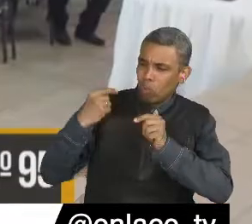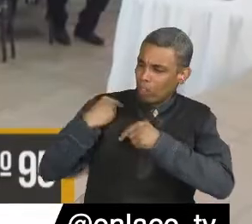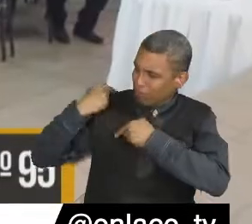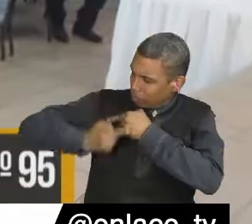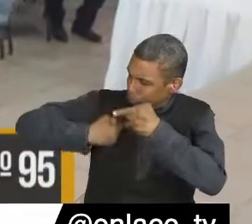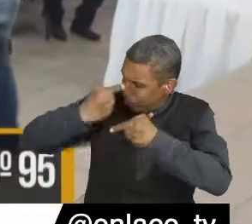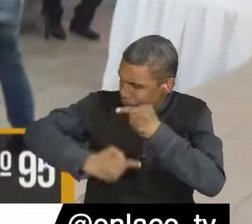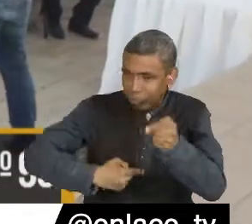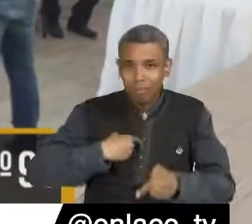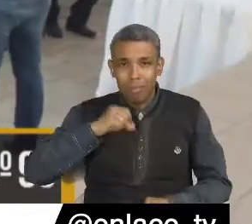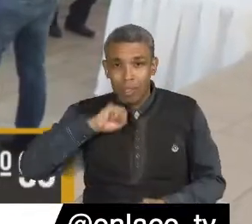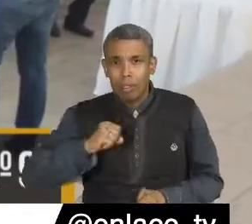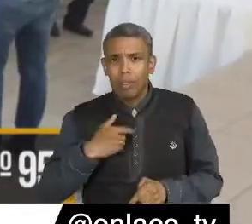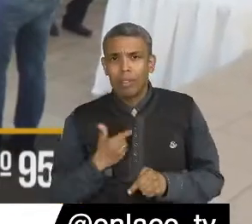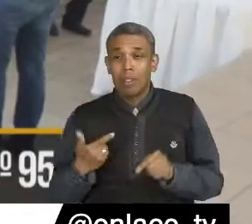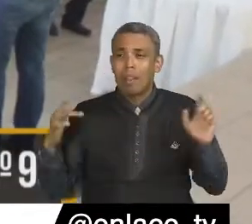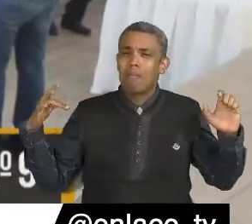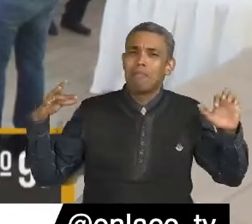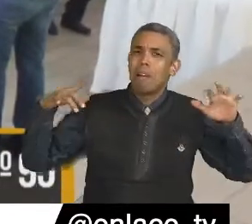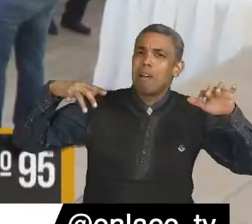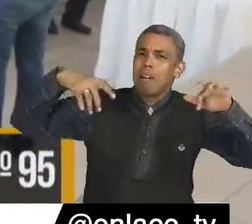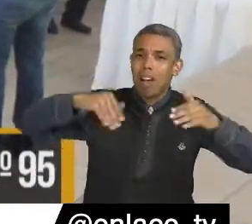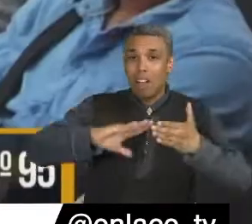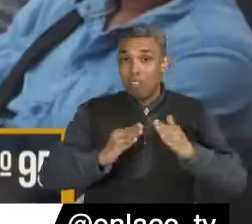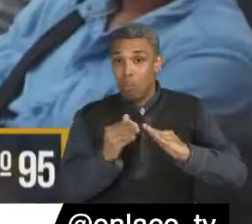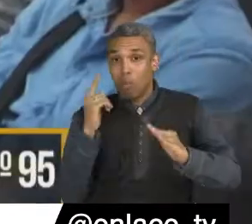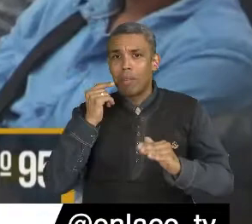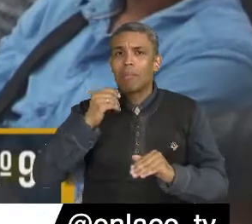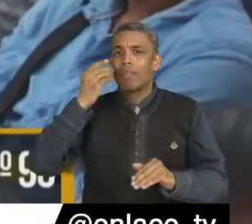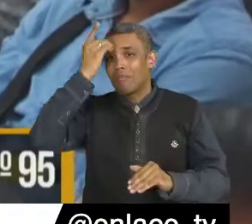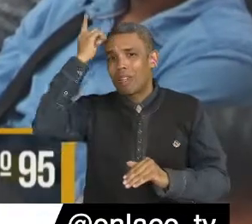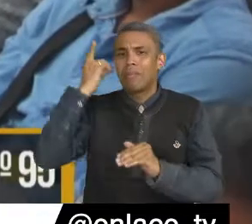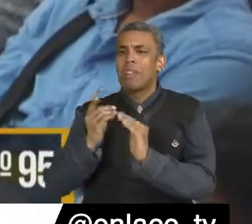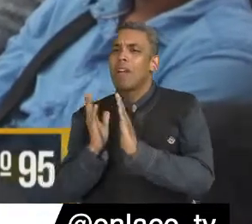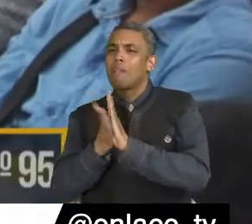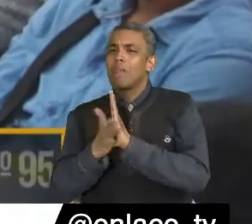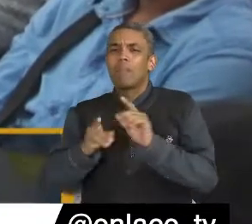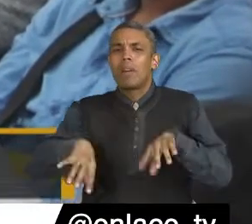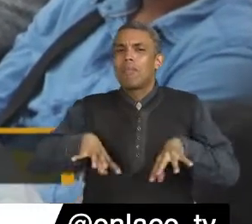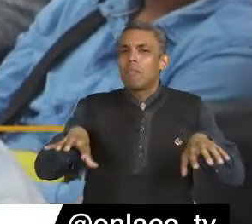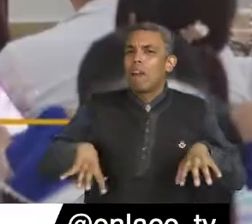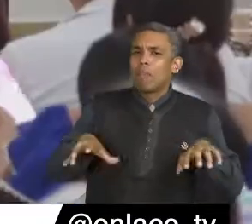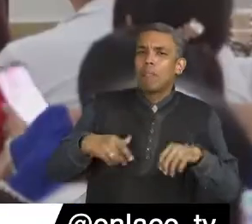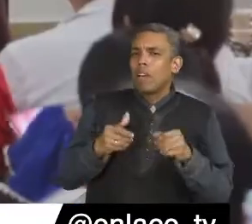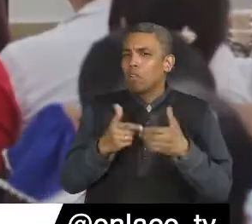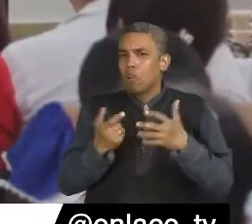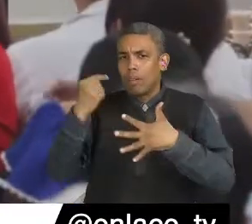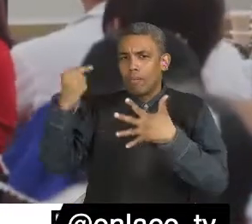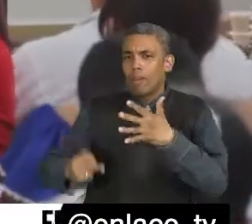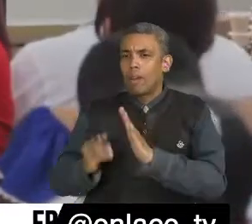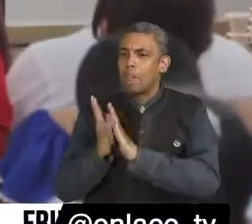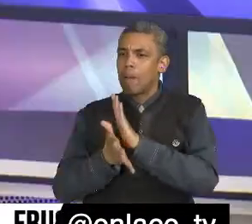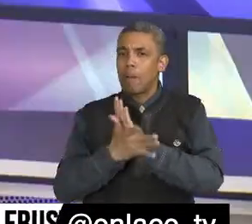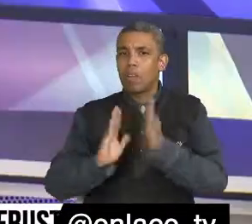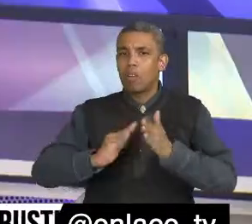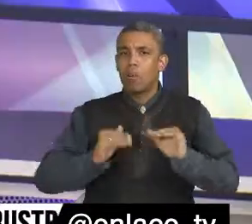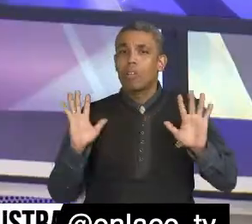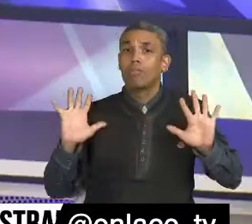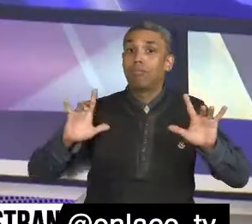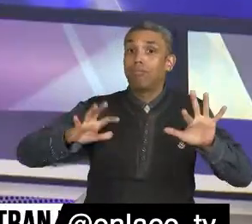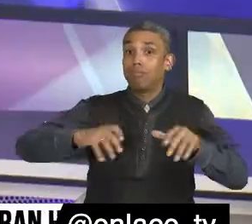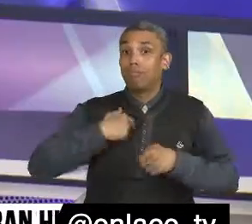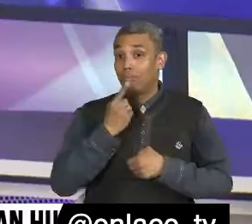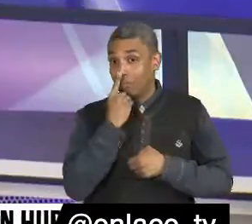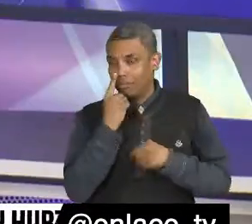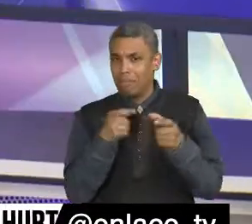nuestro arte. Masiva fue la asistencia de la comunidad al lanzamiento oficial de la programación de actividades de las fiestas locales.